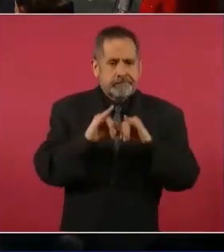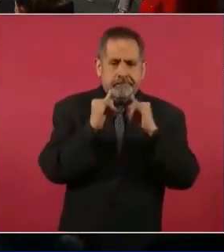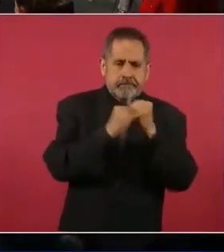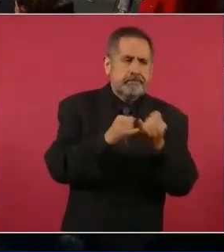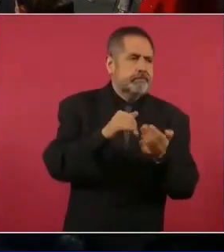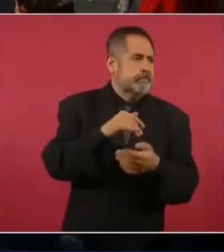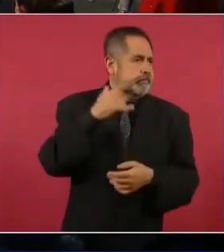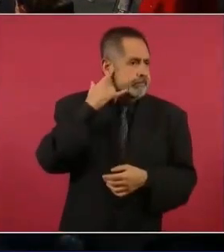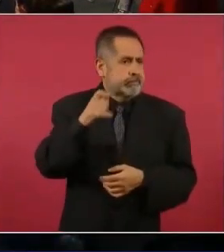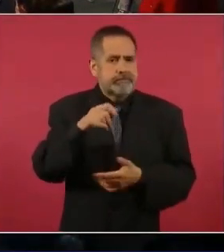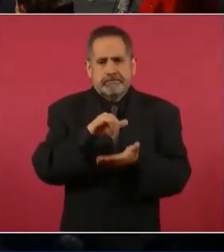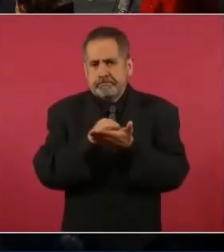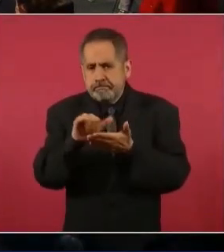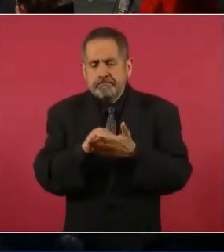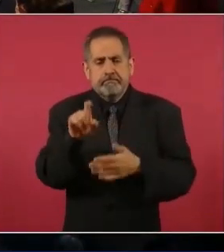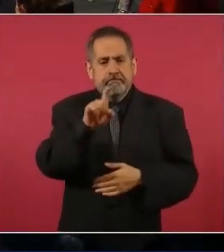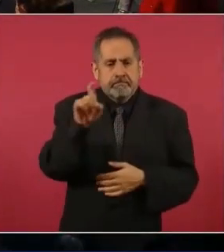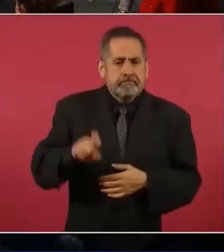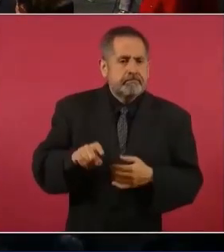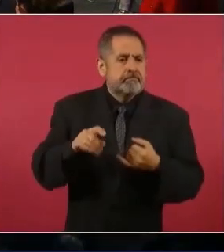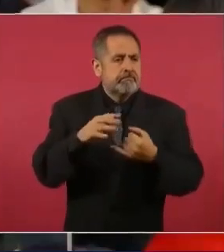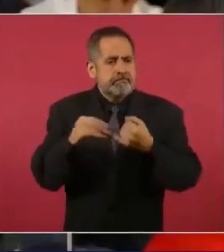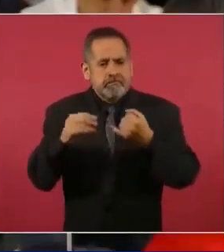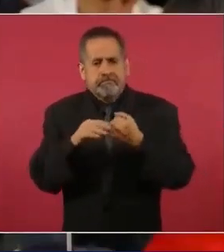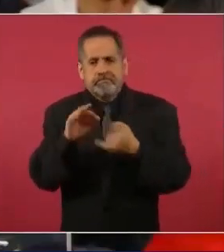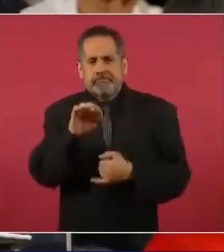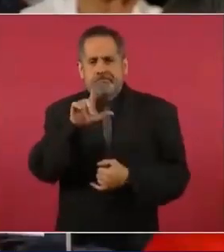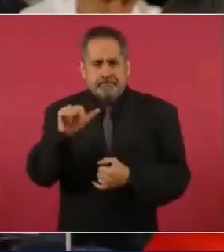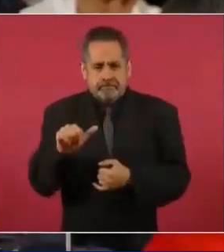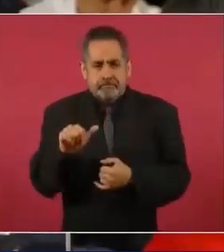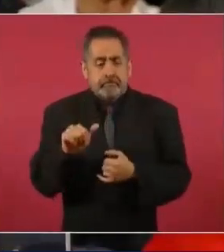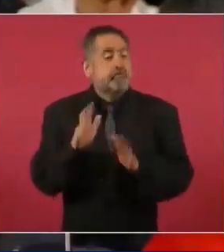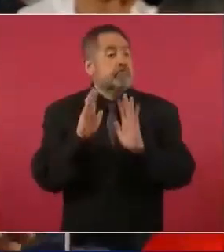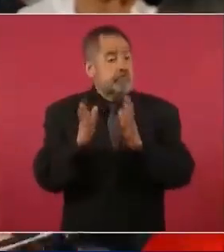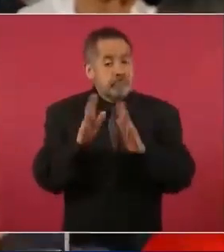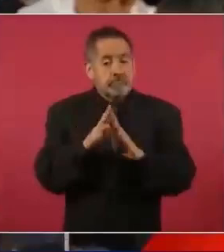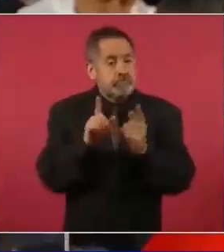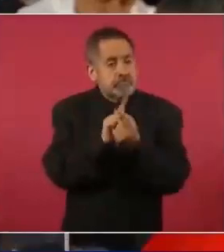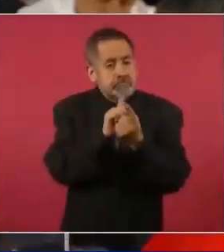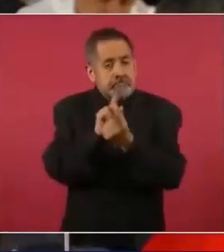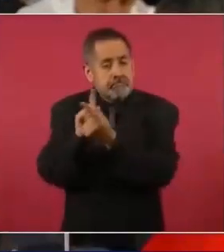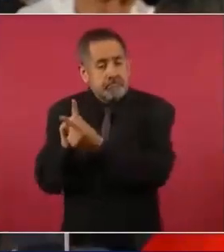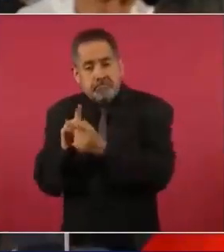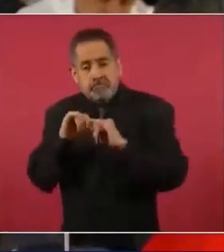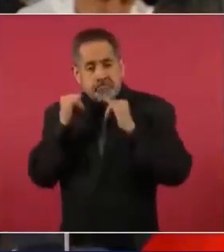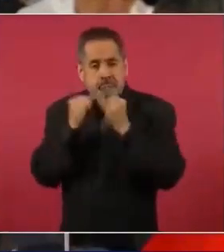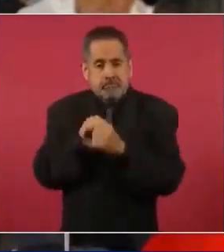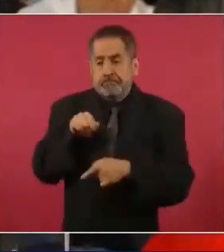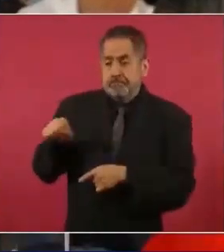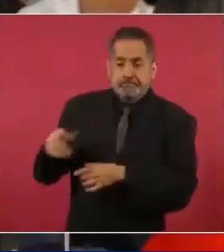de Texas, de Florida, con él. Y bueno, dijo, yo conozco perfectamente la